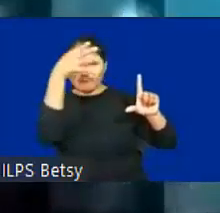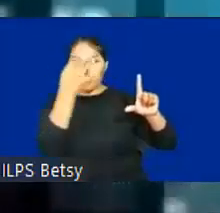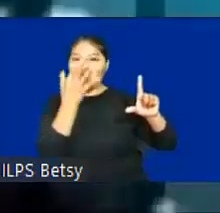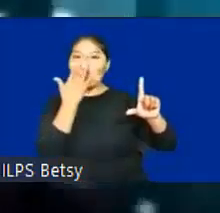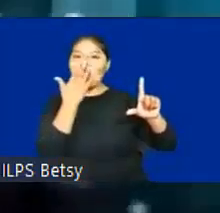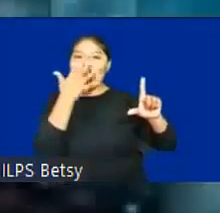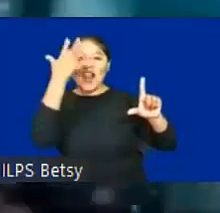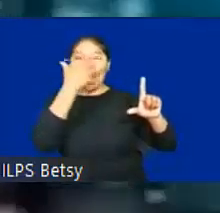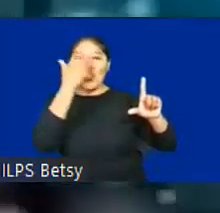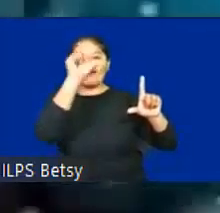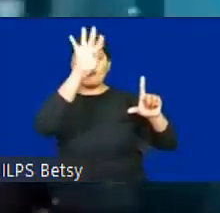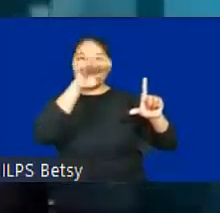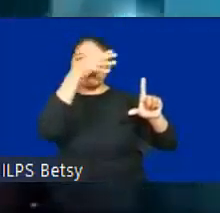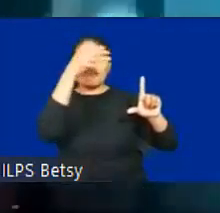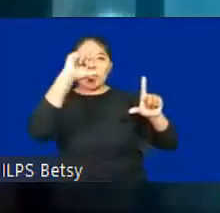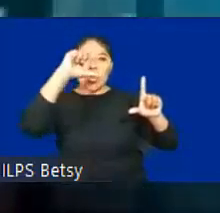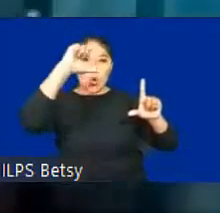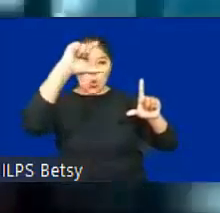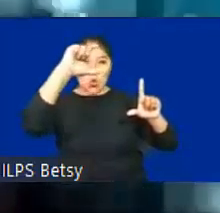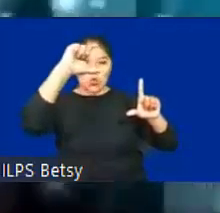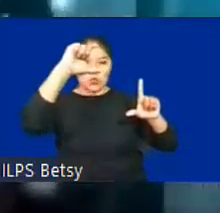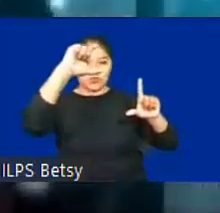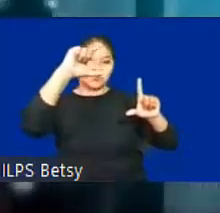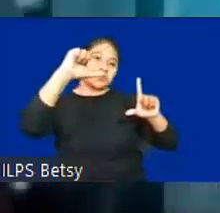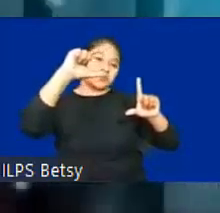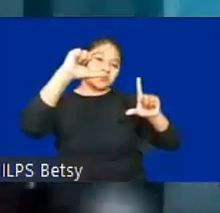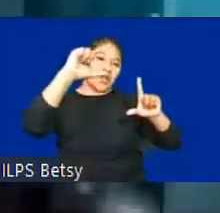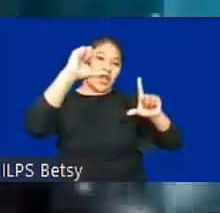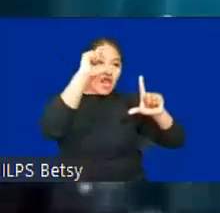Y tiene toda la información que